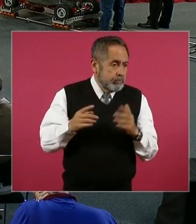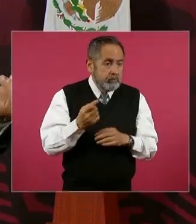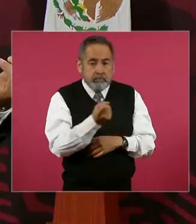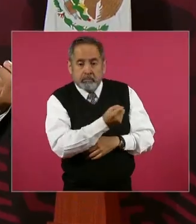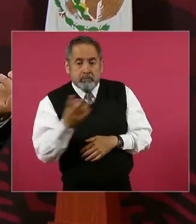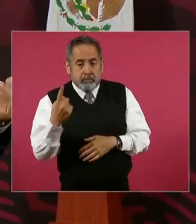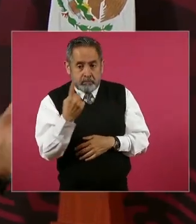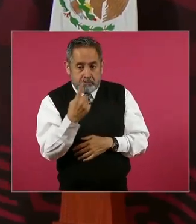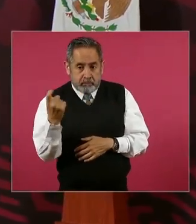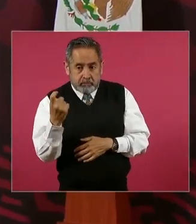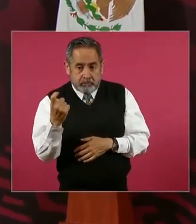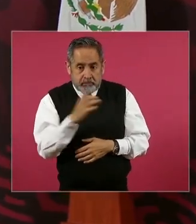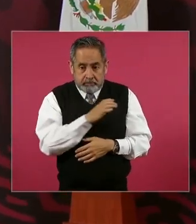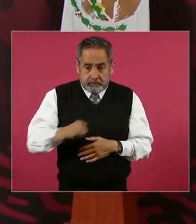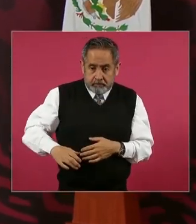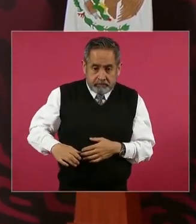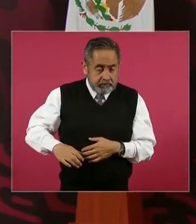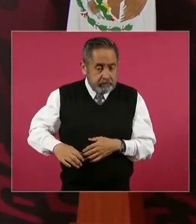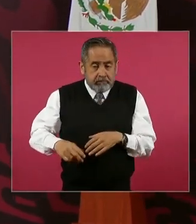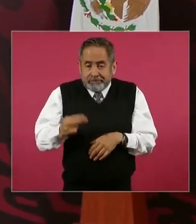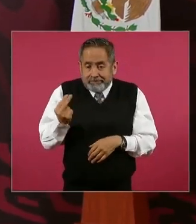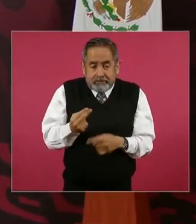100 los candidatos